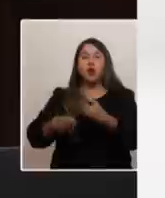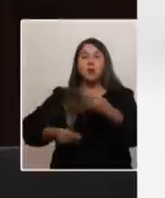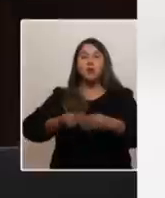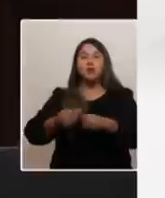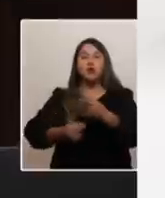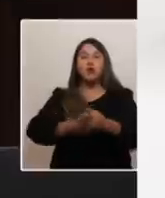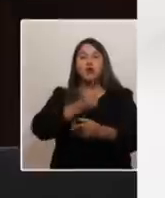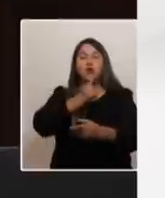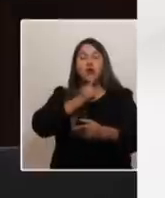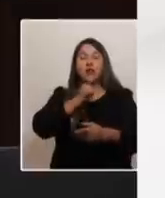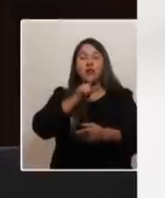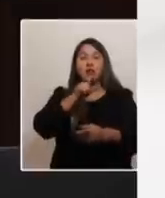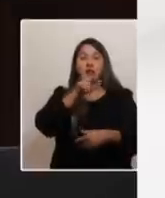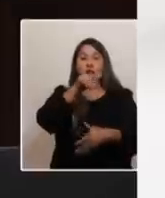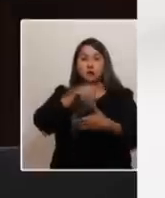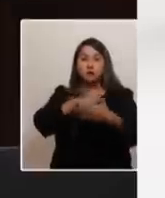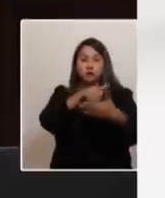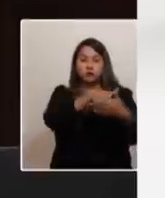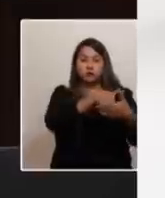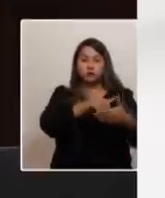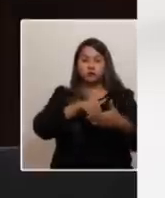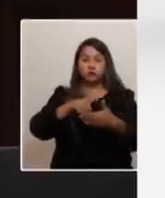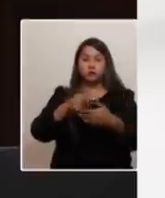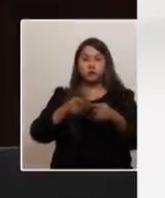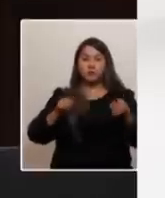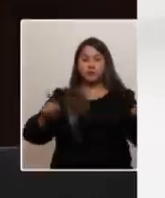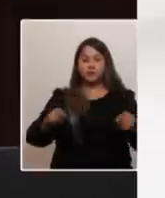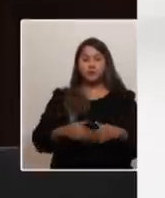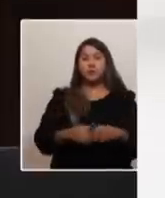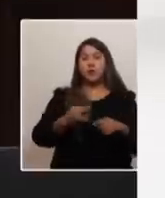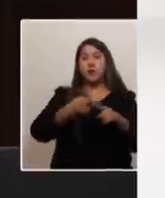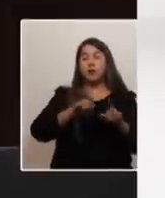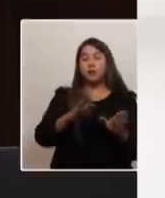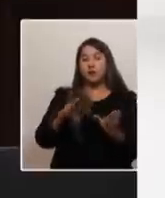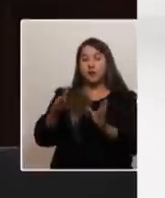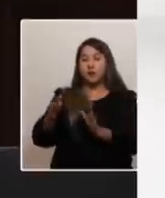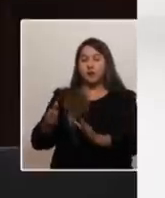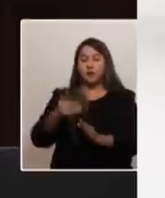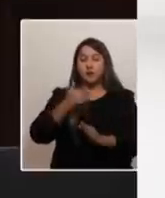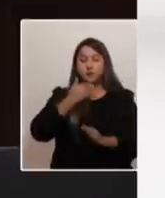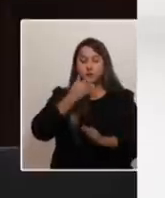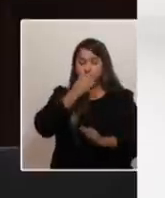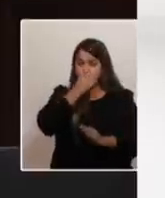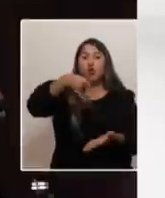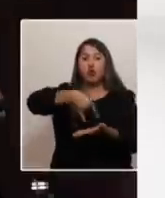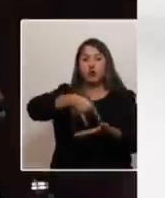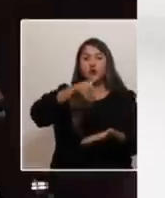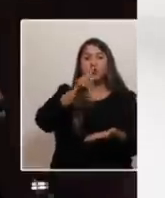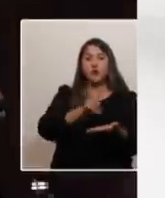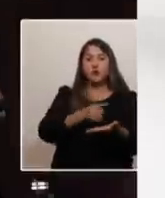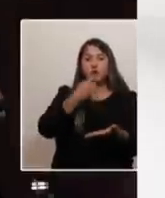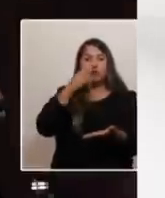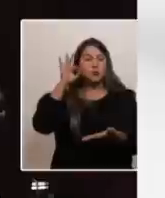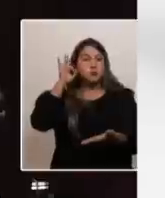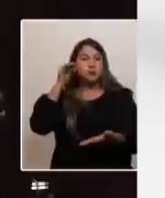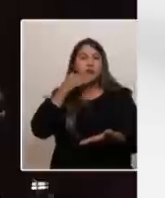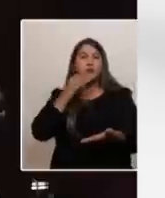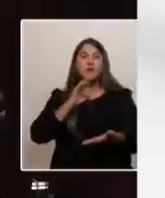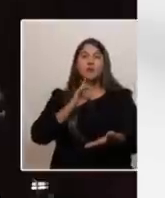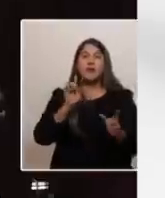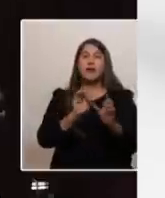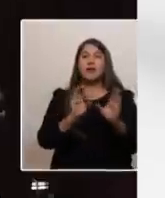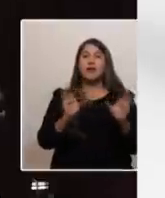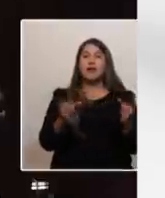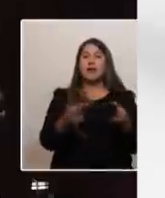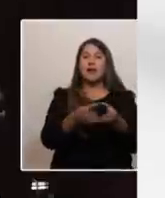algunos convencionales que han encabezado una actitud muy radicalizada en esta convención, se den cuenta que aquí lo más